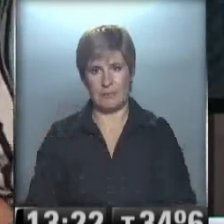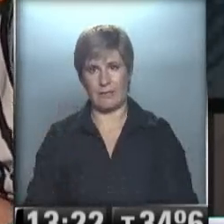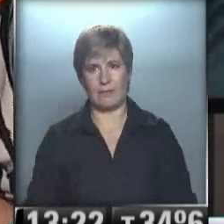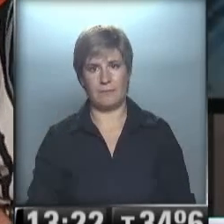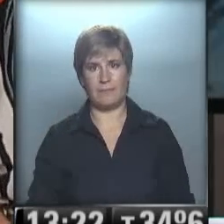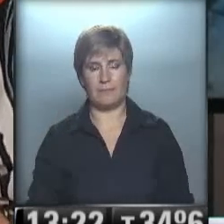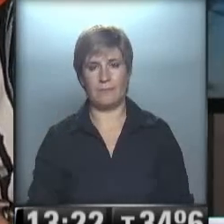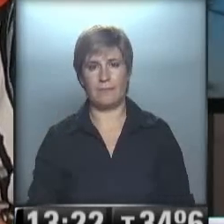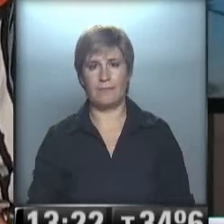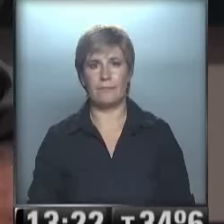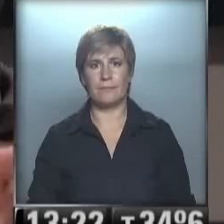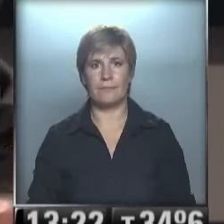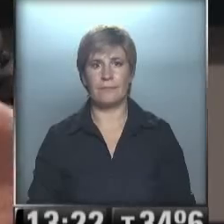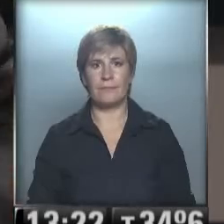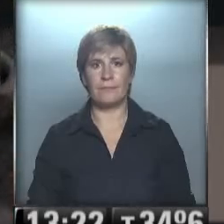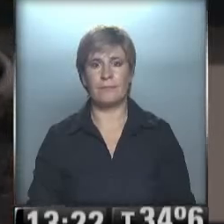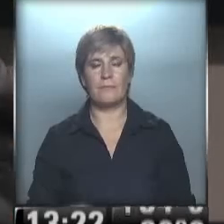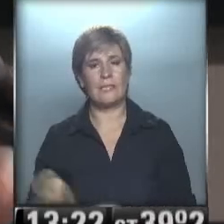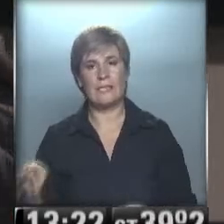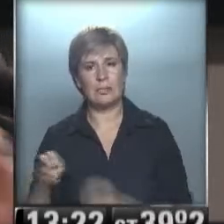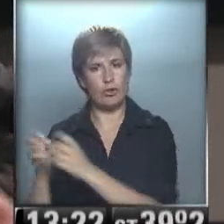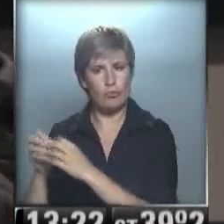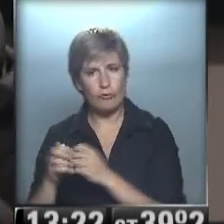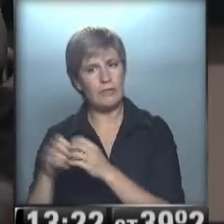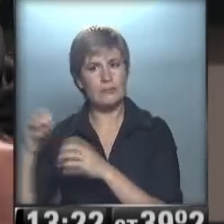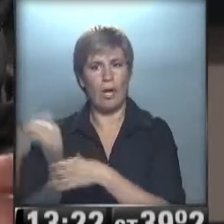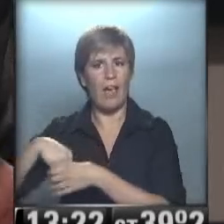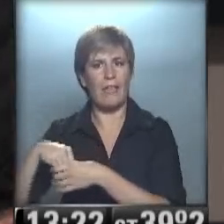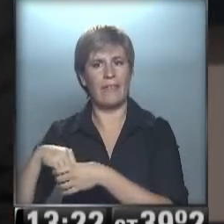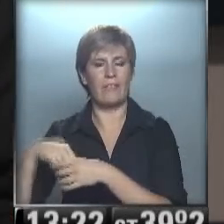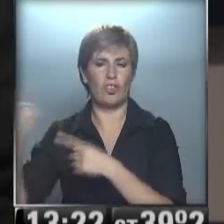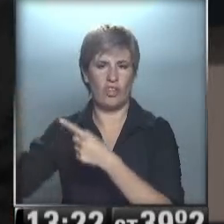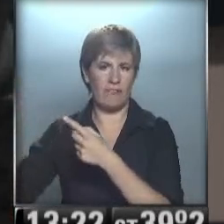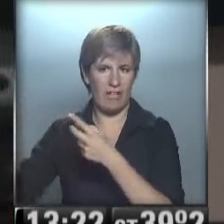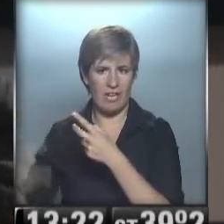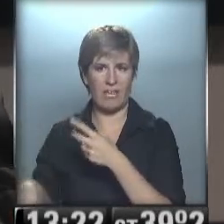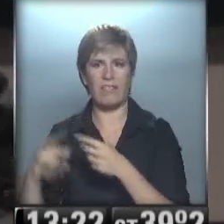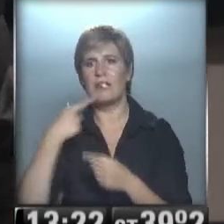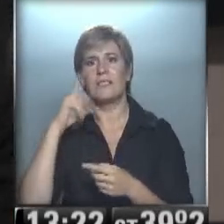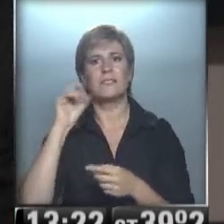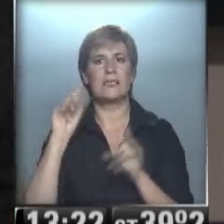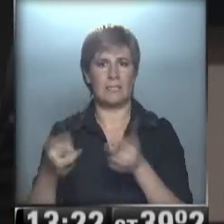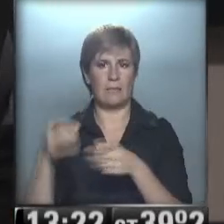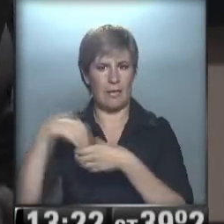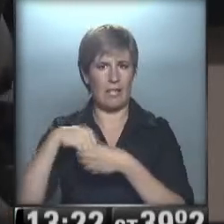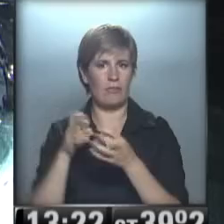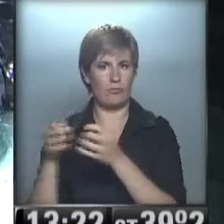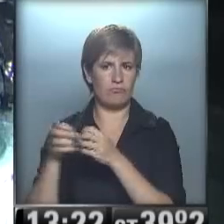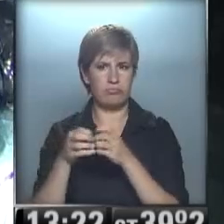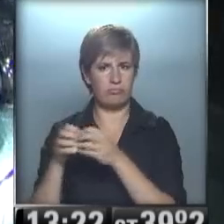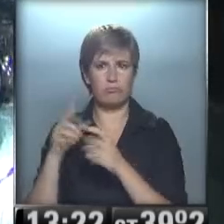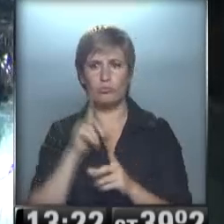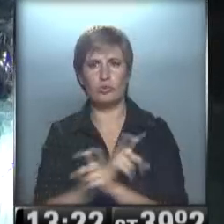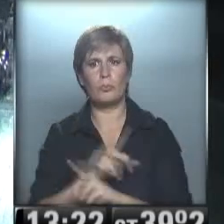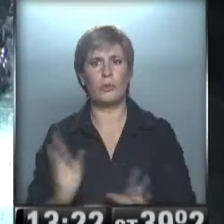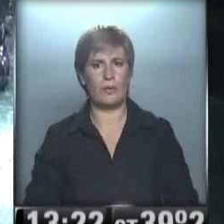estas negociaciones. Además, hay conflictos dentro de los propios grupos opositores en Siria, ¿no? La representación no va a ser un tema fácil, seguramente. Así que